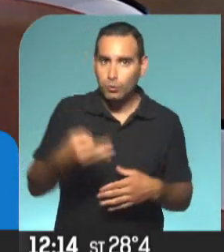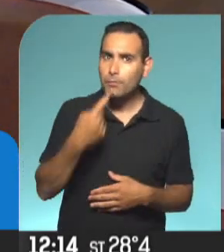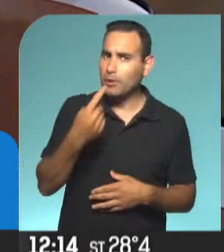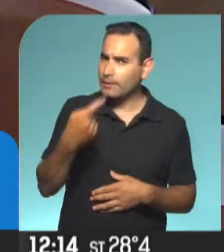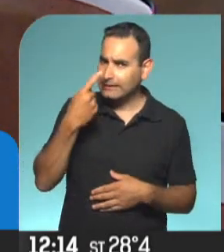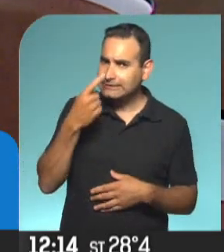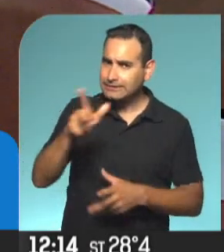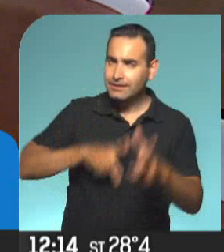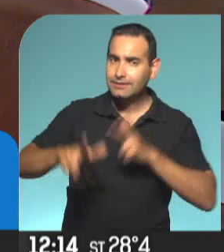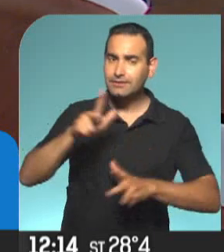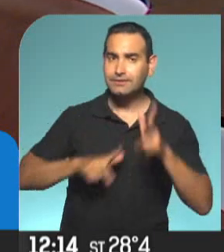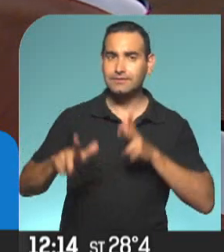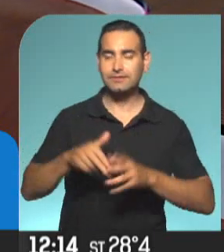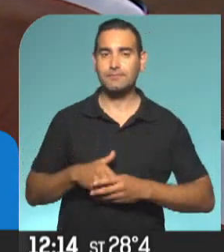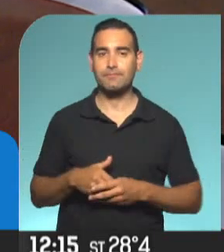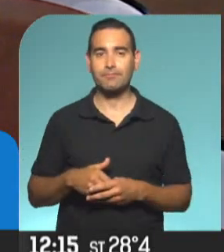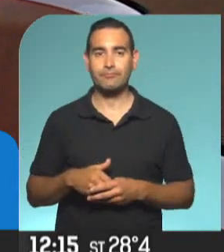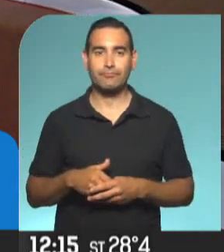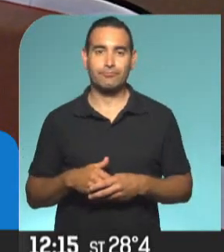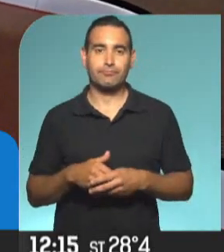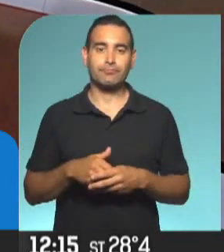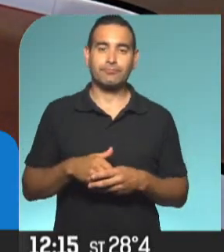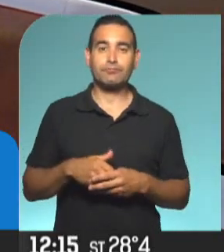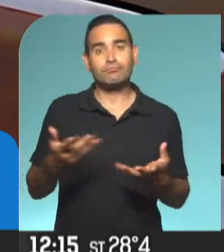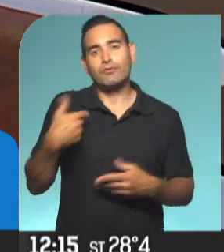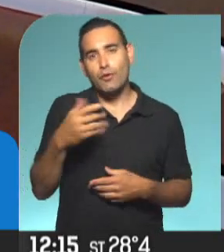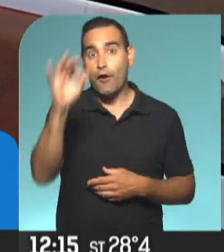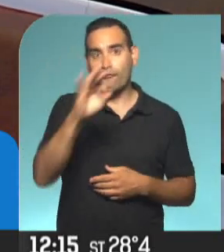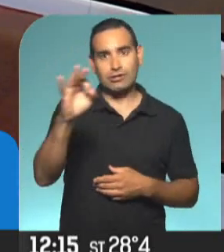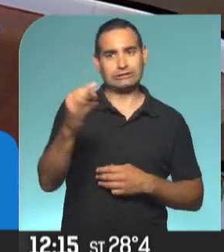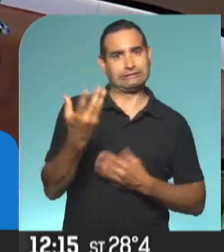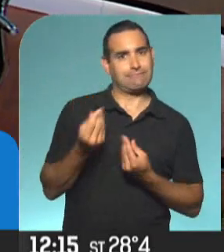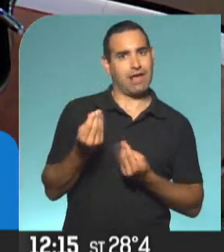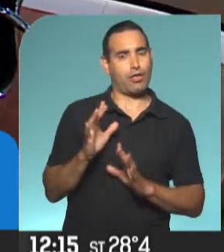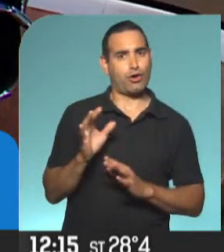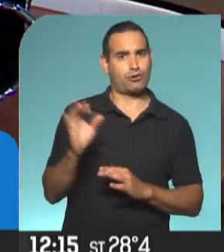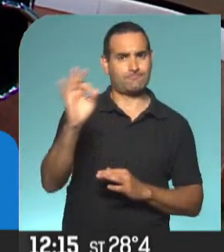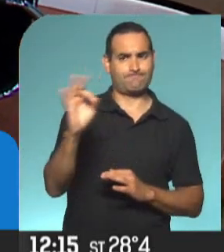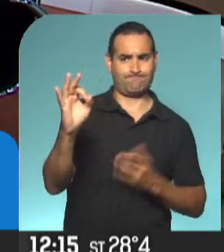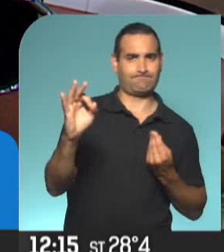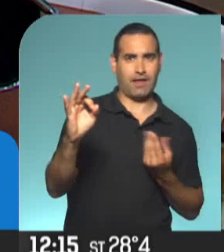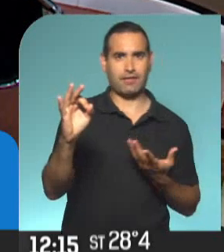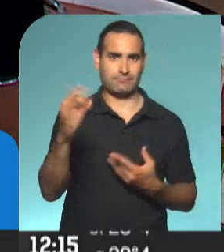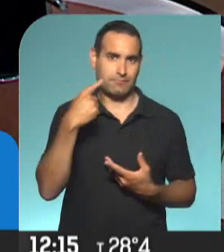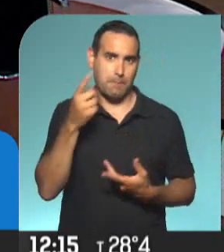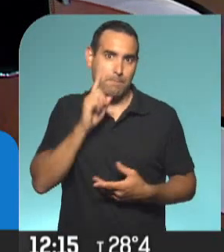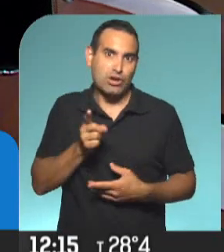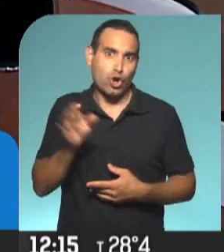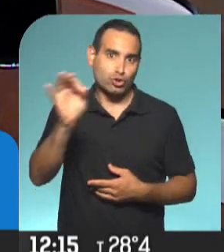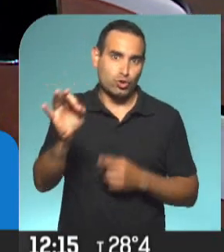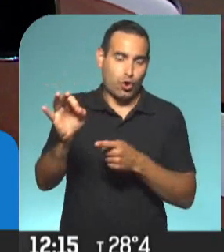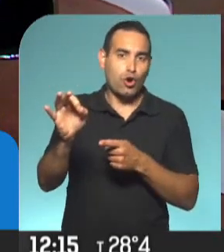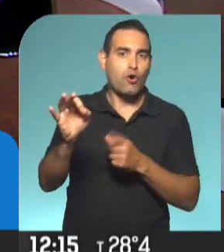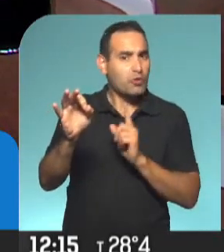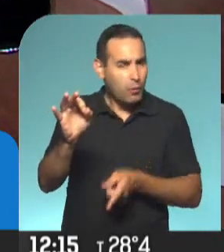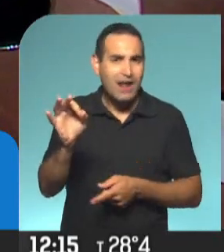que usted dice, porque si bien uno le tiene miedo al virus, lo ve como un agente patógeno, como un enemigo, el